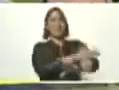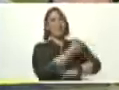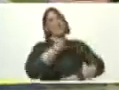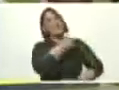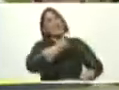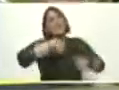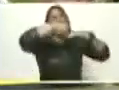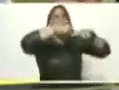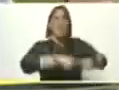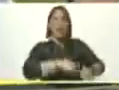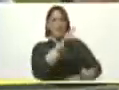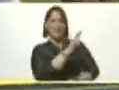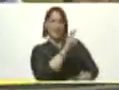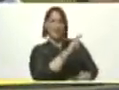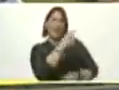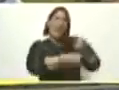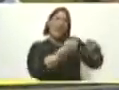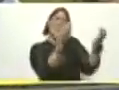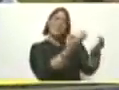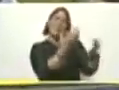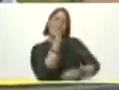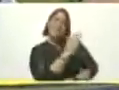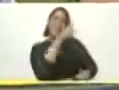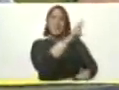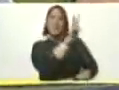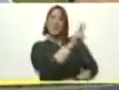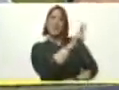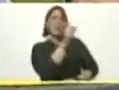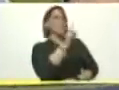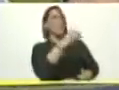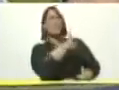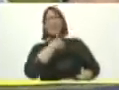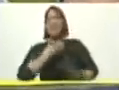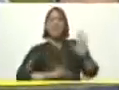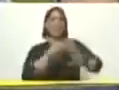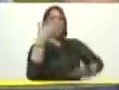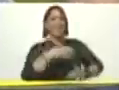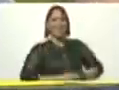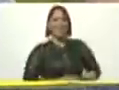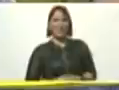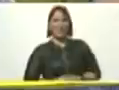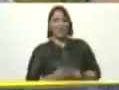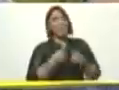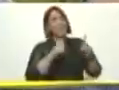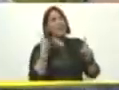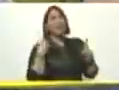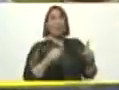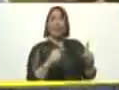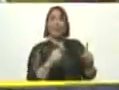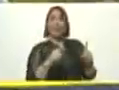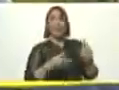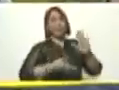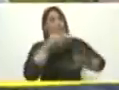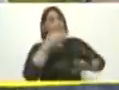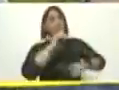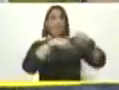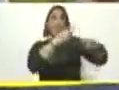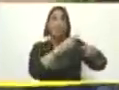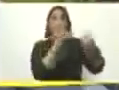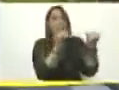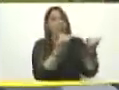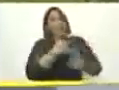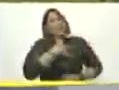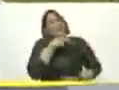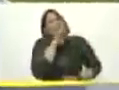quedarme cada vez que vengo a Venezuela no me quiero ir pero tengo que irme mañana y ahora voy a